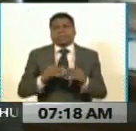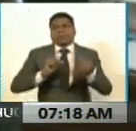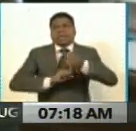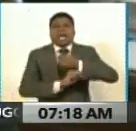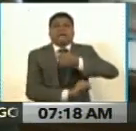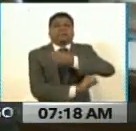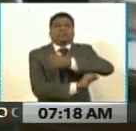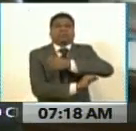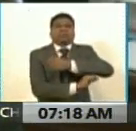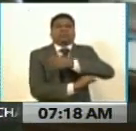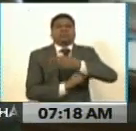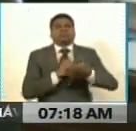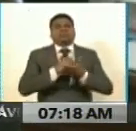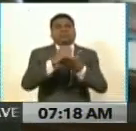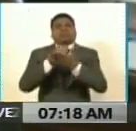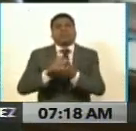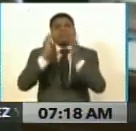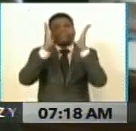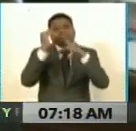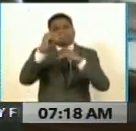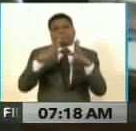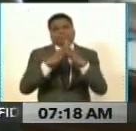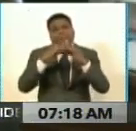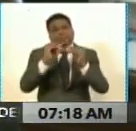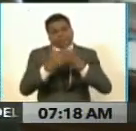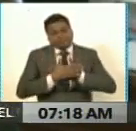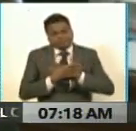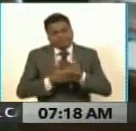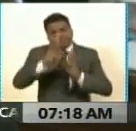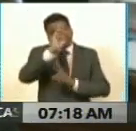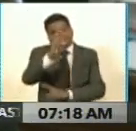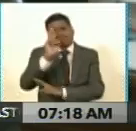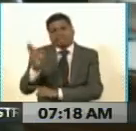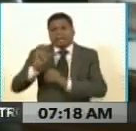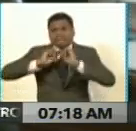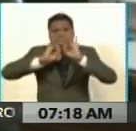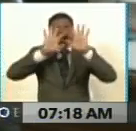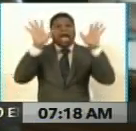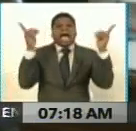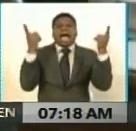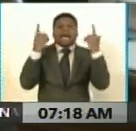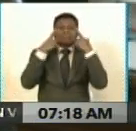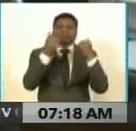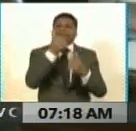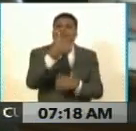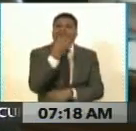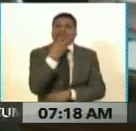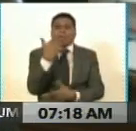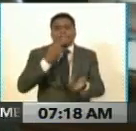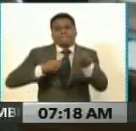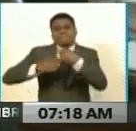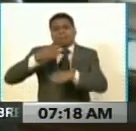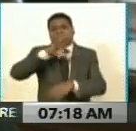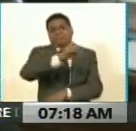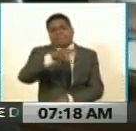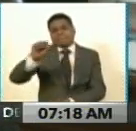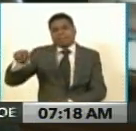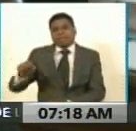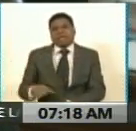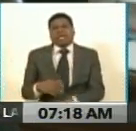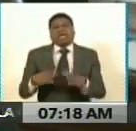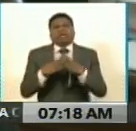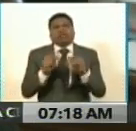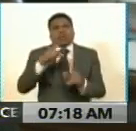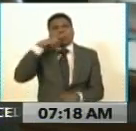atender ese llamado afectuoso respetuoso transparente y de buen comercio del presidente Nicolás